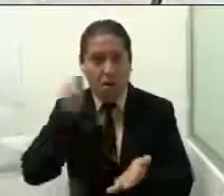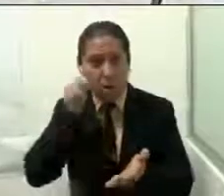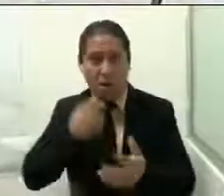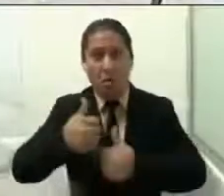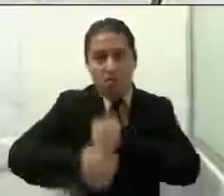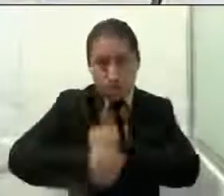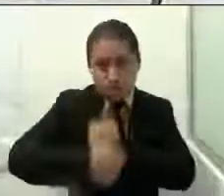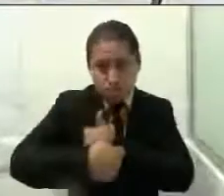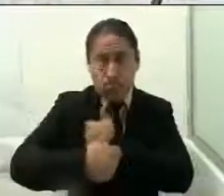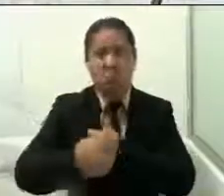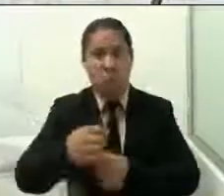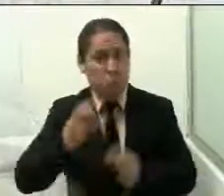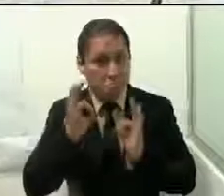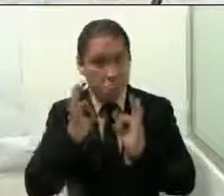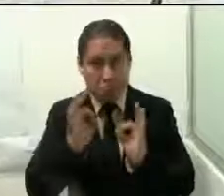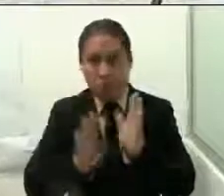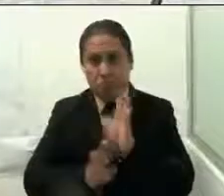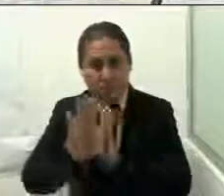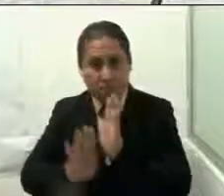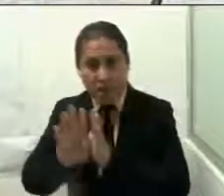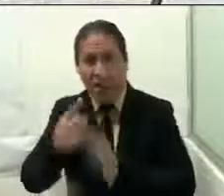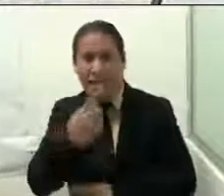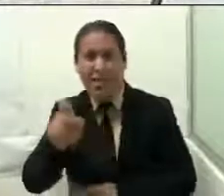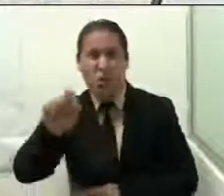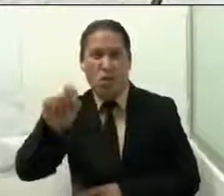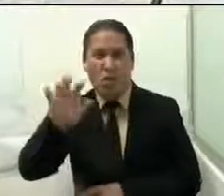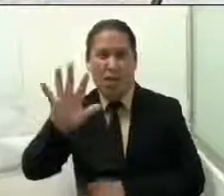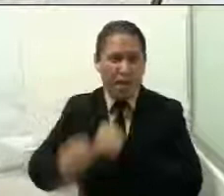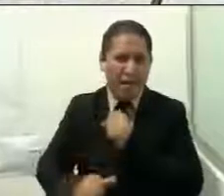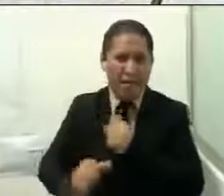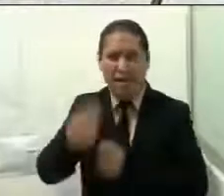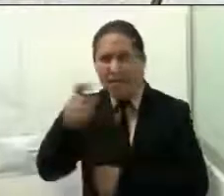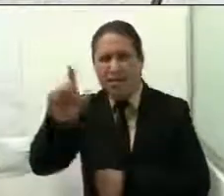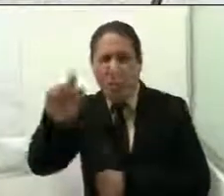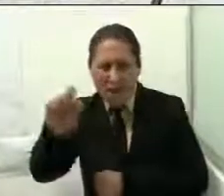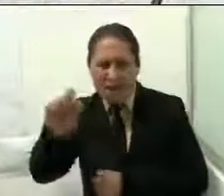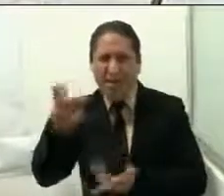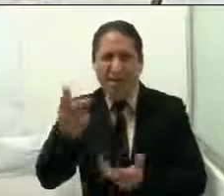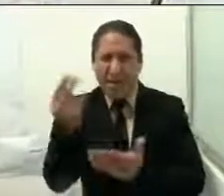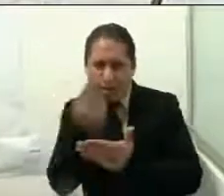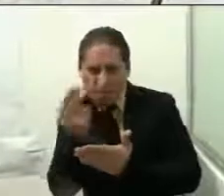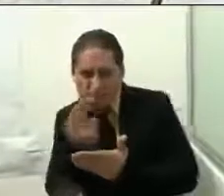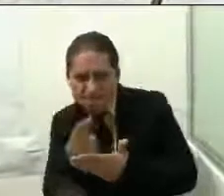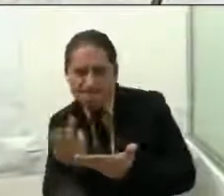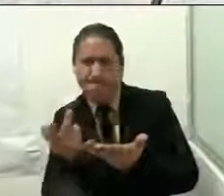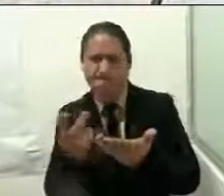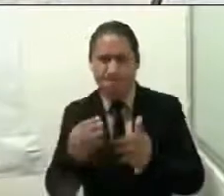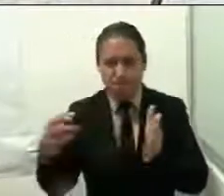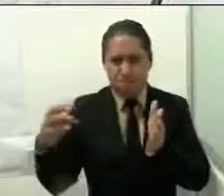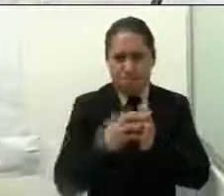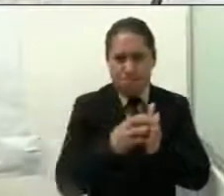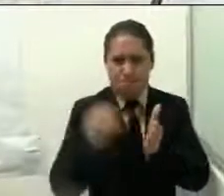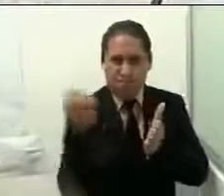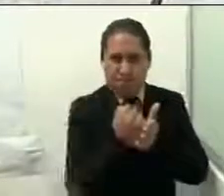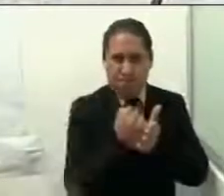mediante 120 años mediante 120 diseños de imagen a 12 productos